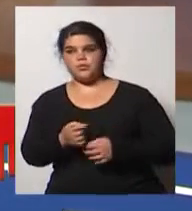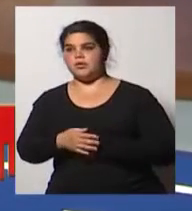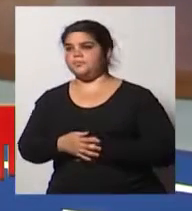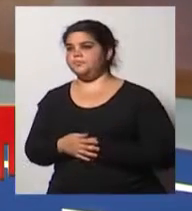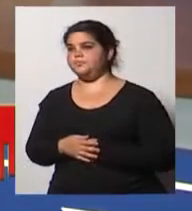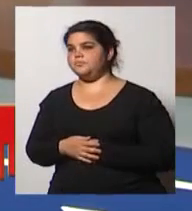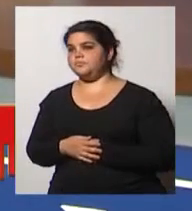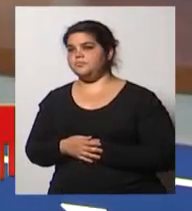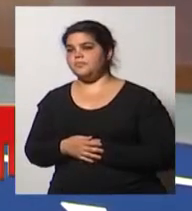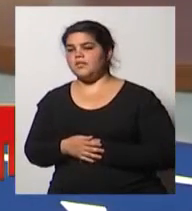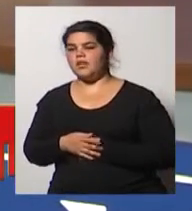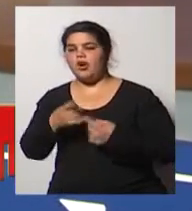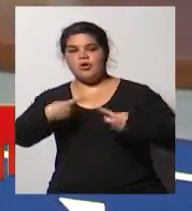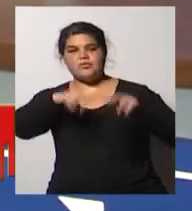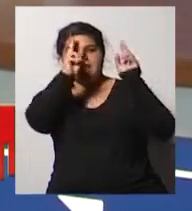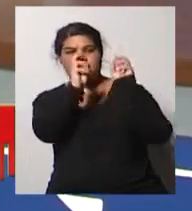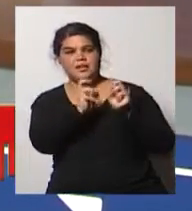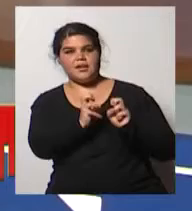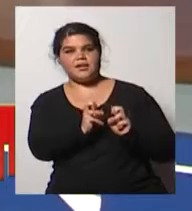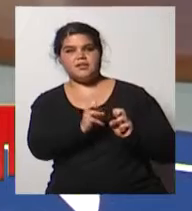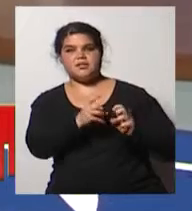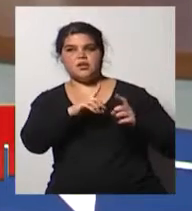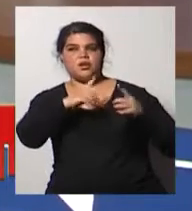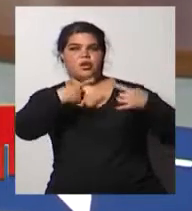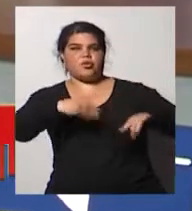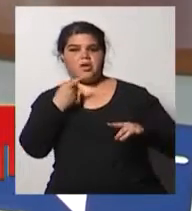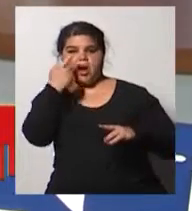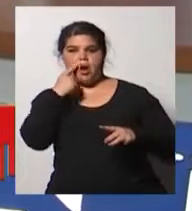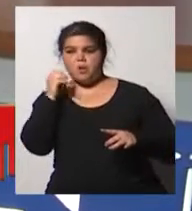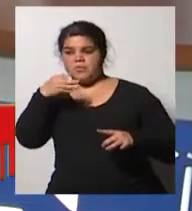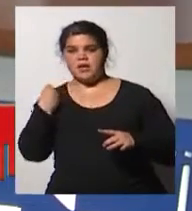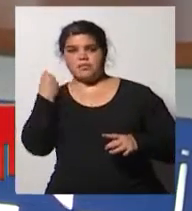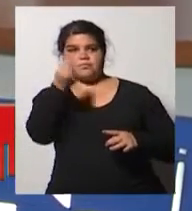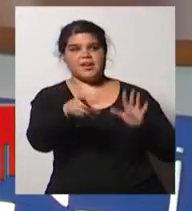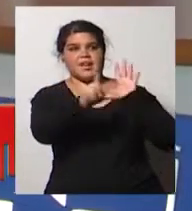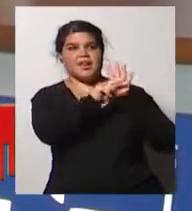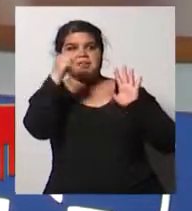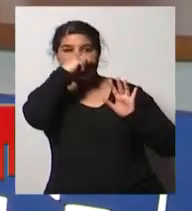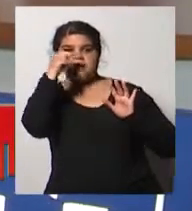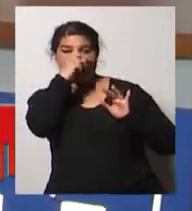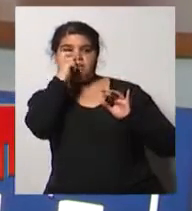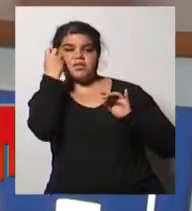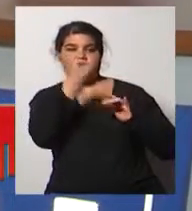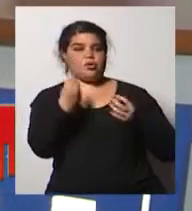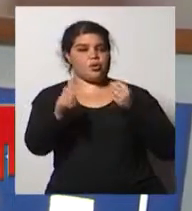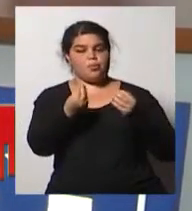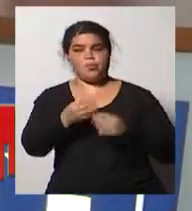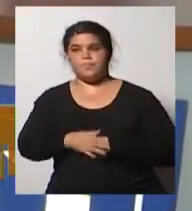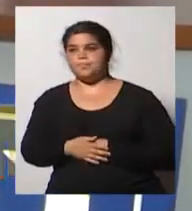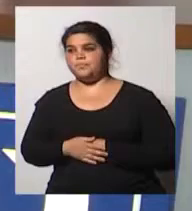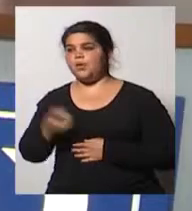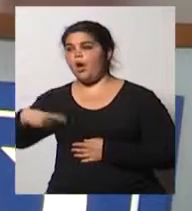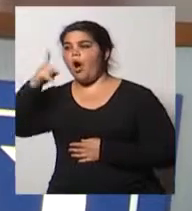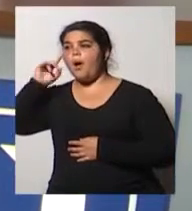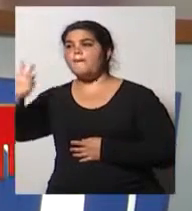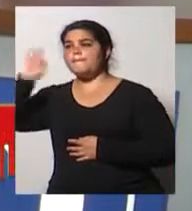¿qué análisis y qué opinión tras esta decisión y el dictamen del procurador sobre la 7722? Bueno, nuestra opinión es